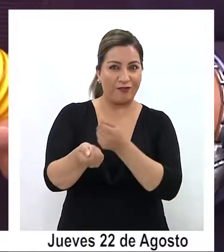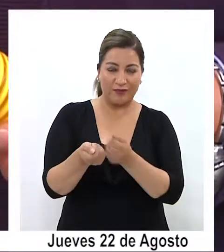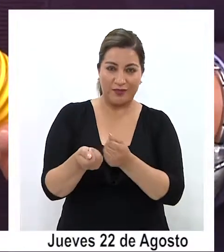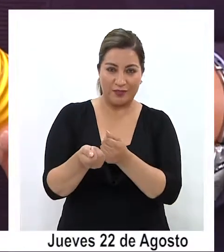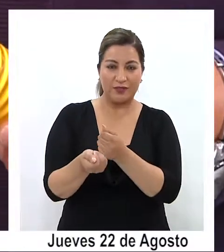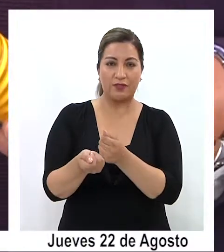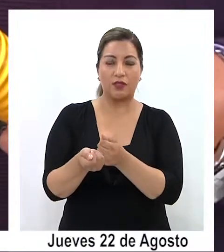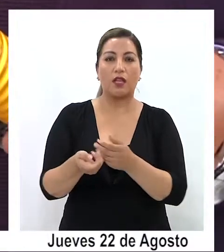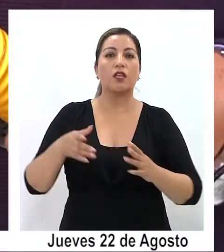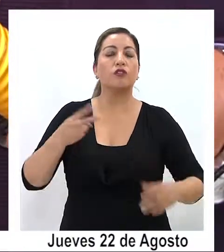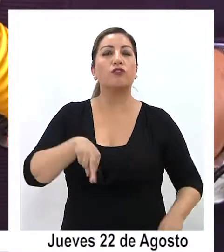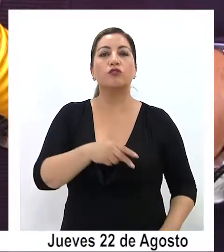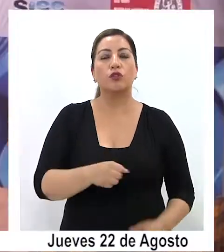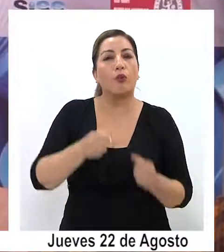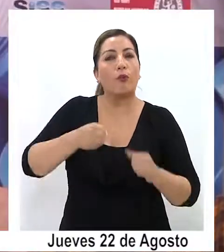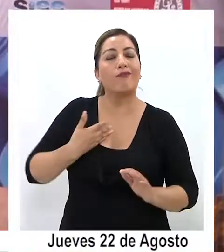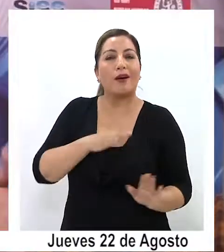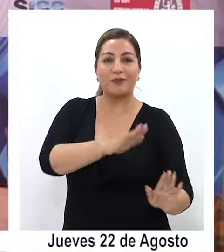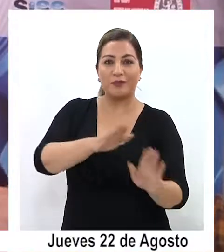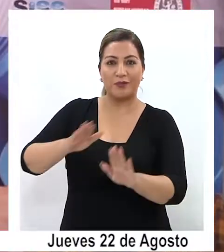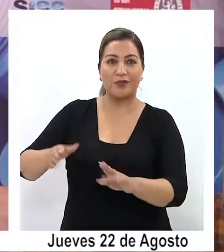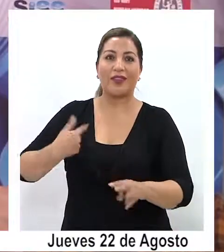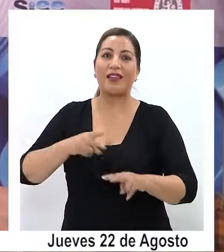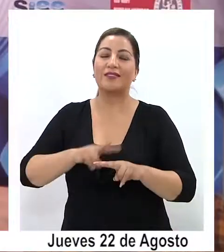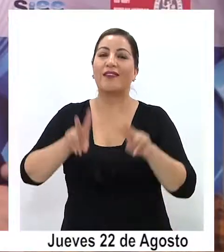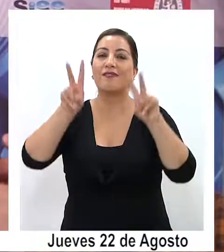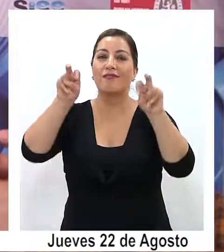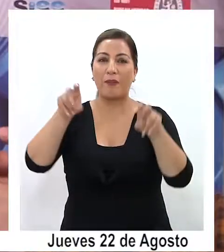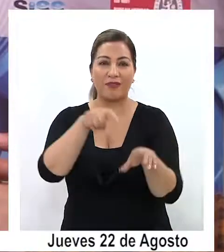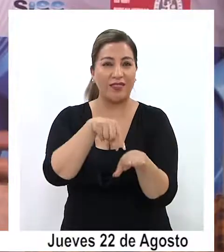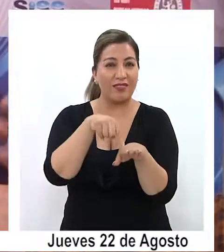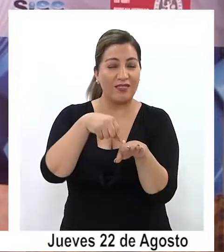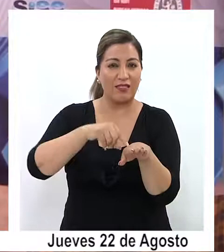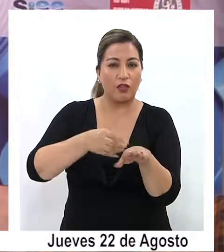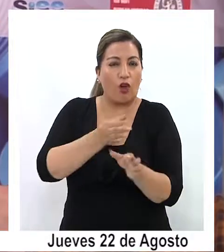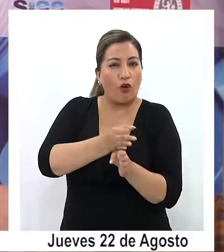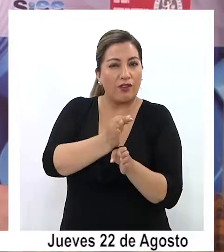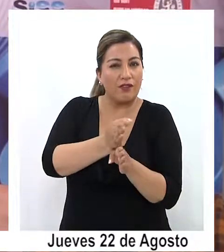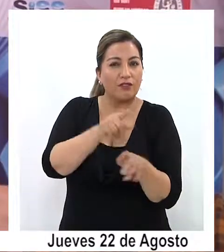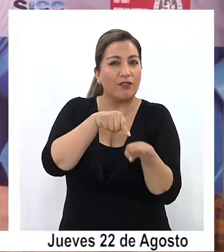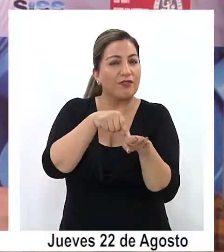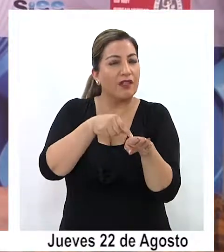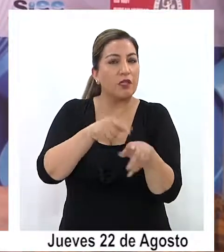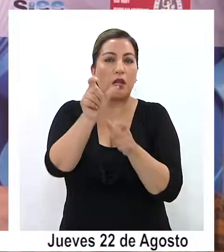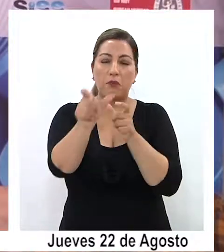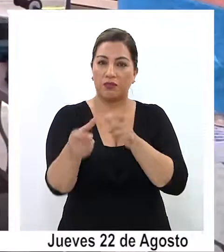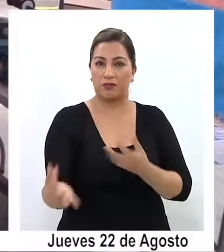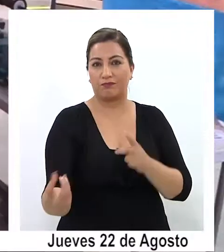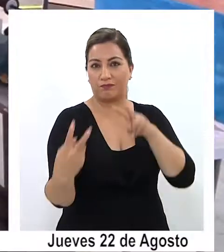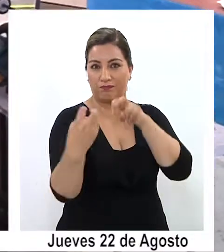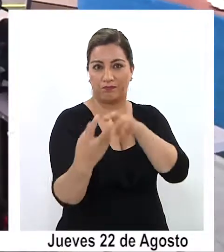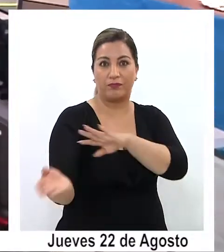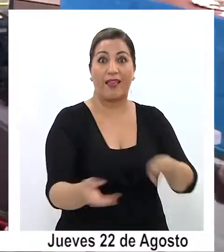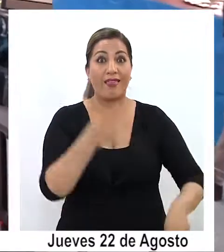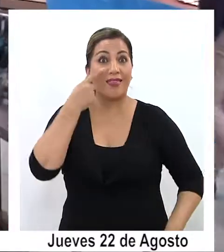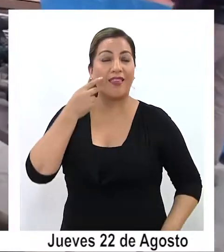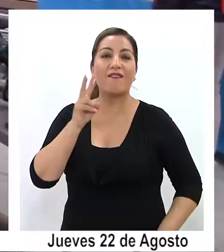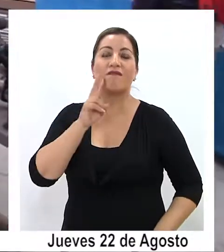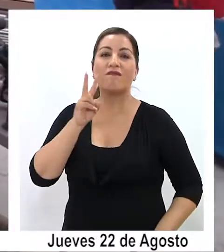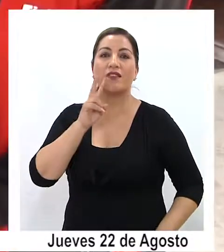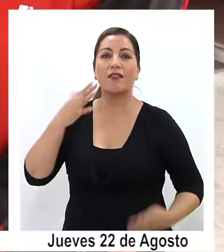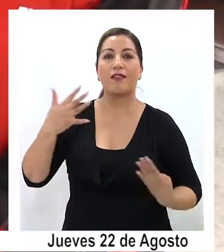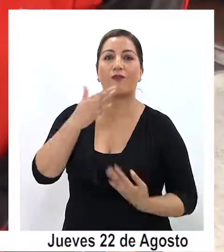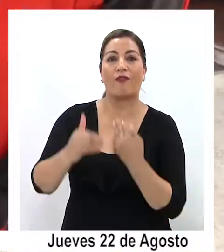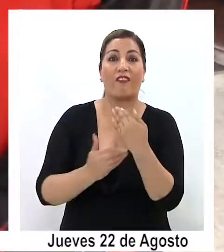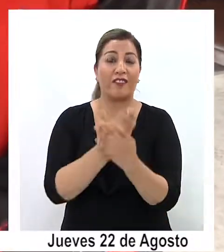y, por lo tanto, también nosotros podemos cooperar en las instancias técnicas, en la orientación técnica hacia el cliente final. Este viernes, desde